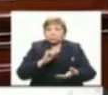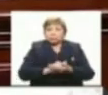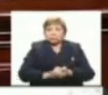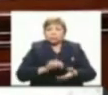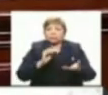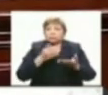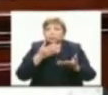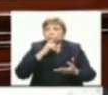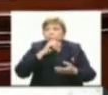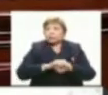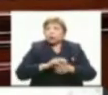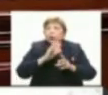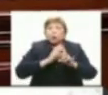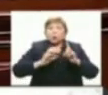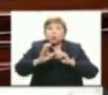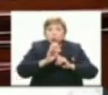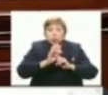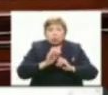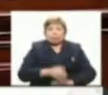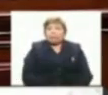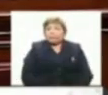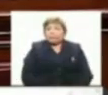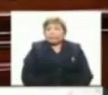encargada. Cultura.